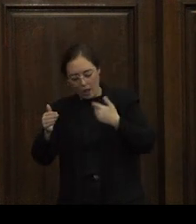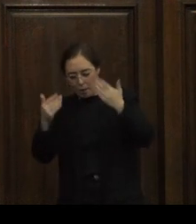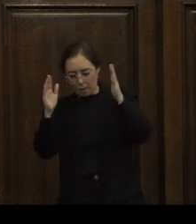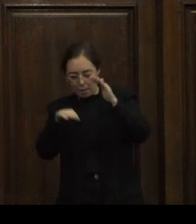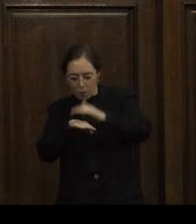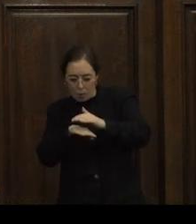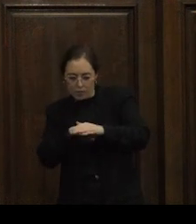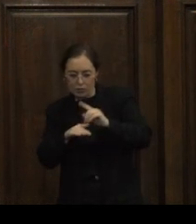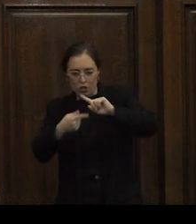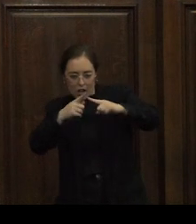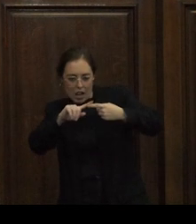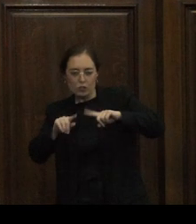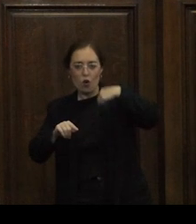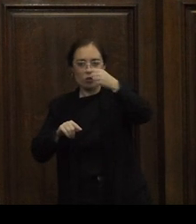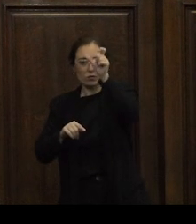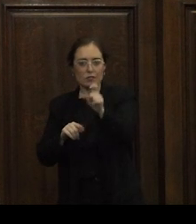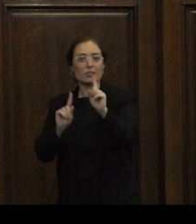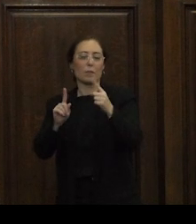el mundo.